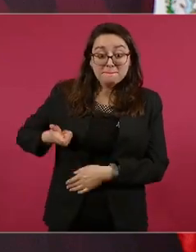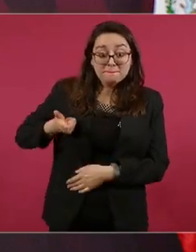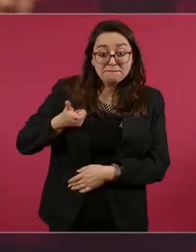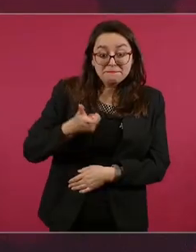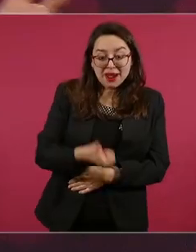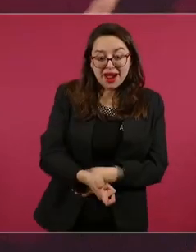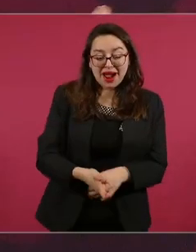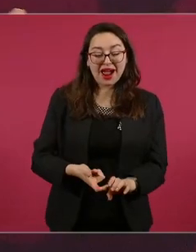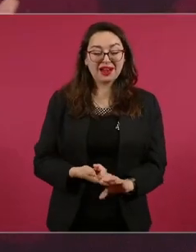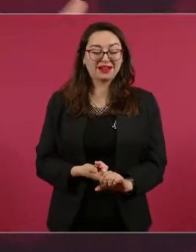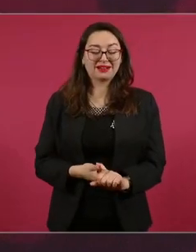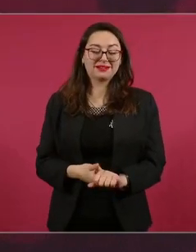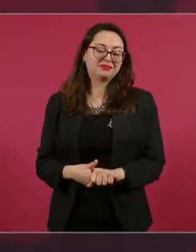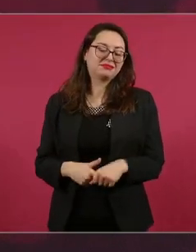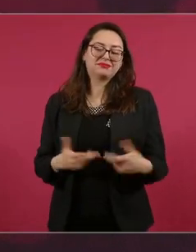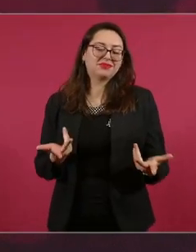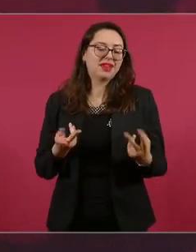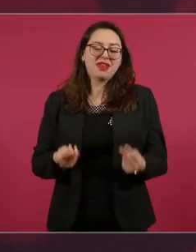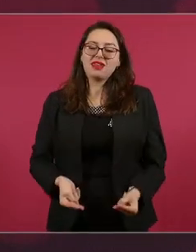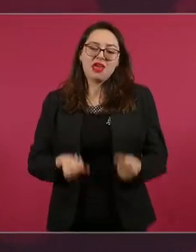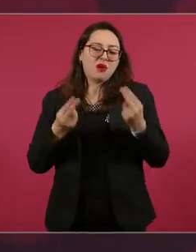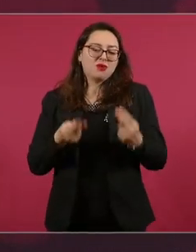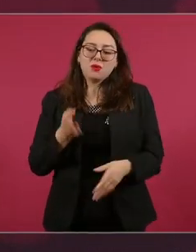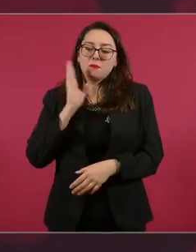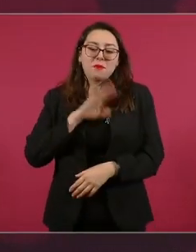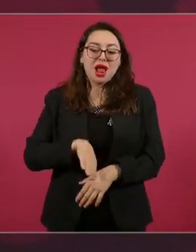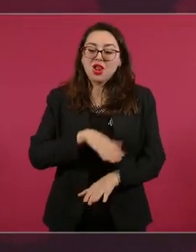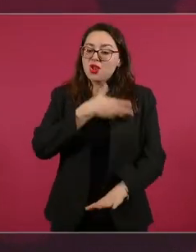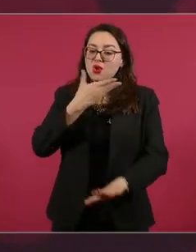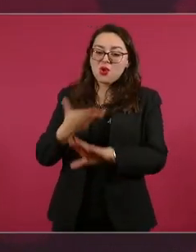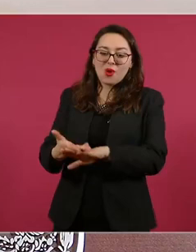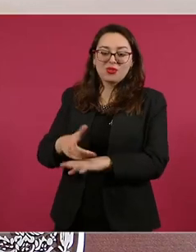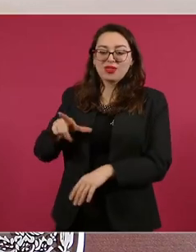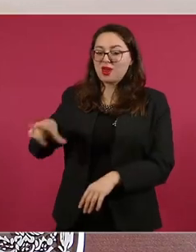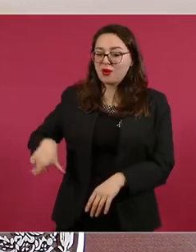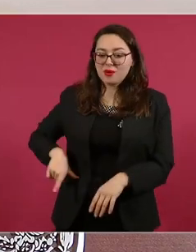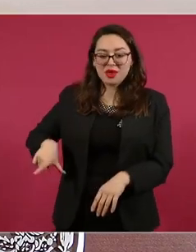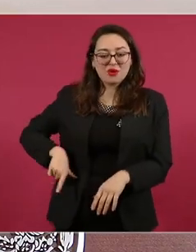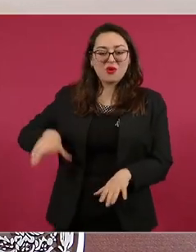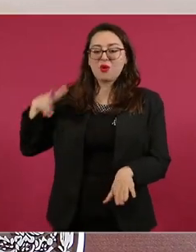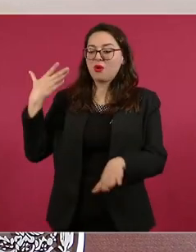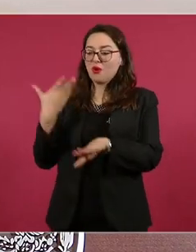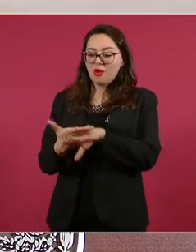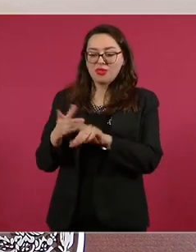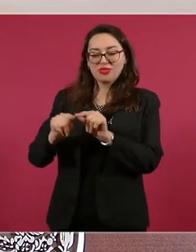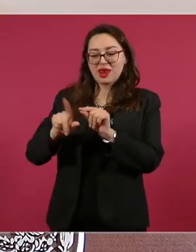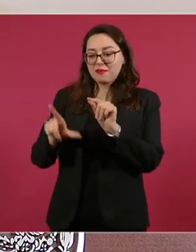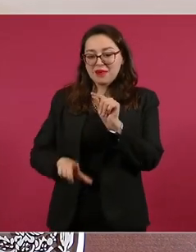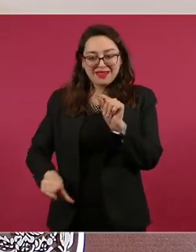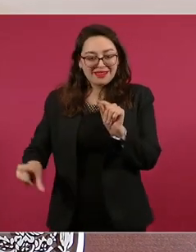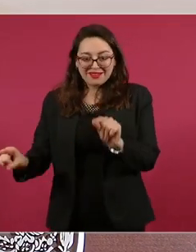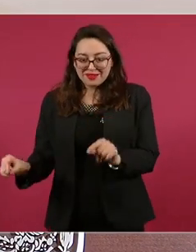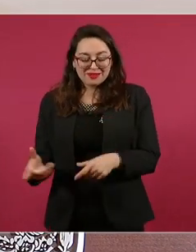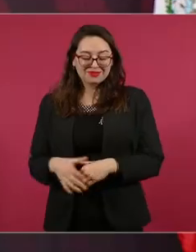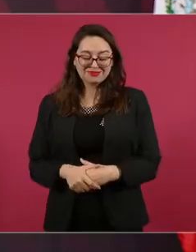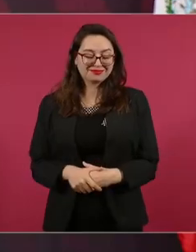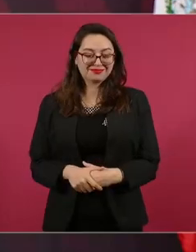O sea, era un mal negocio público, pues. Y acuérdense que nosotros estamos aquí